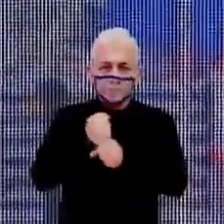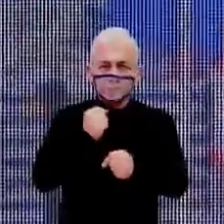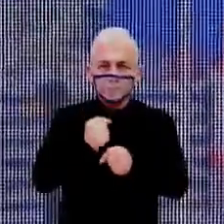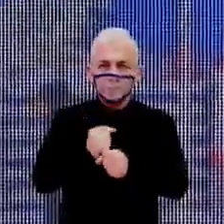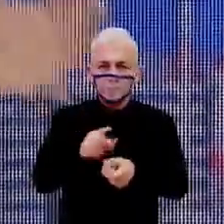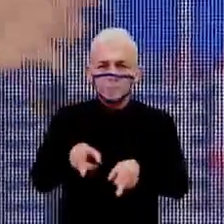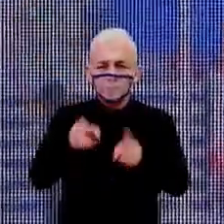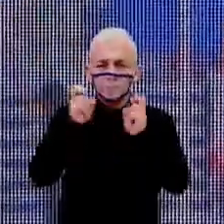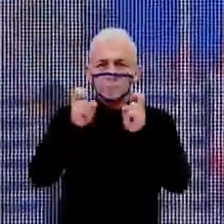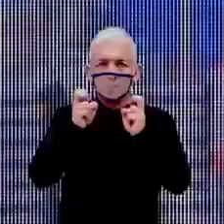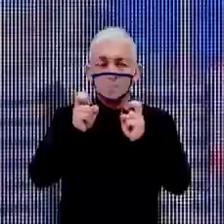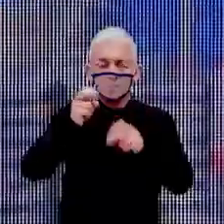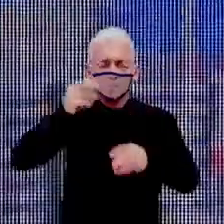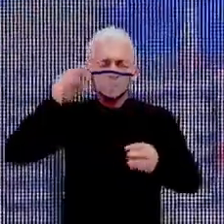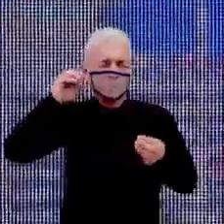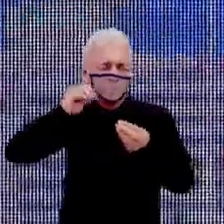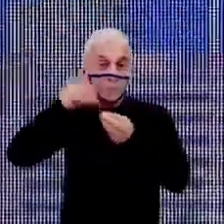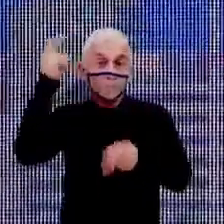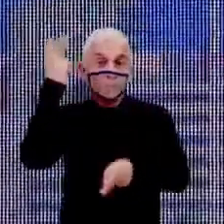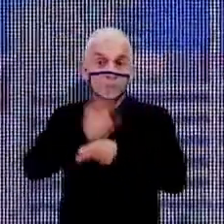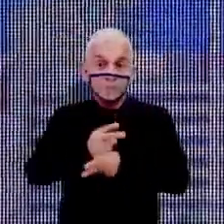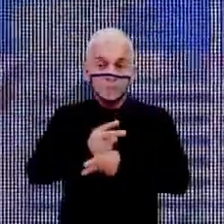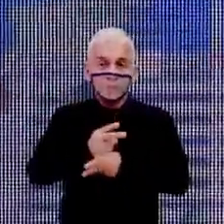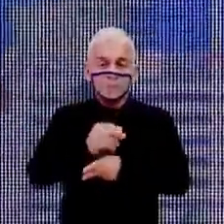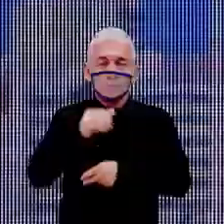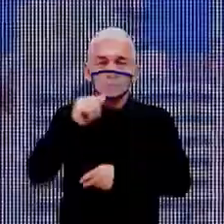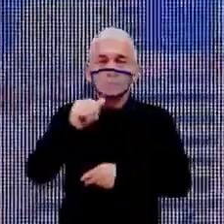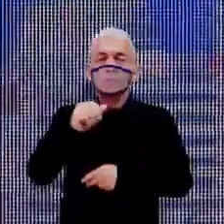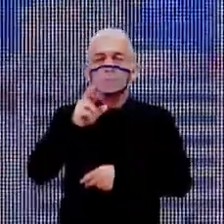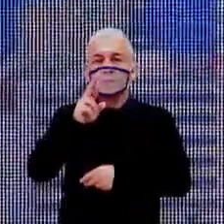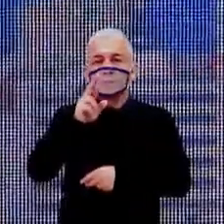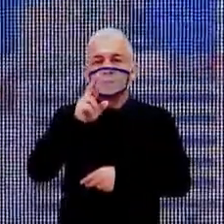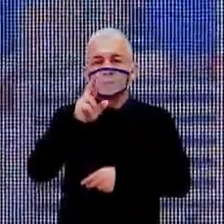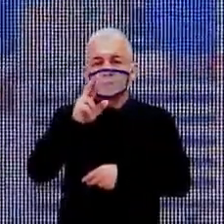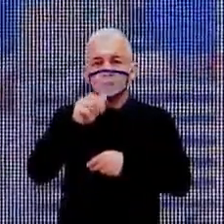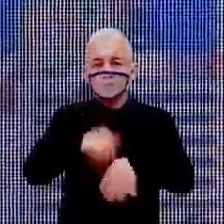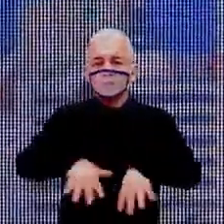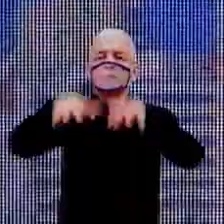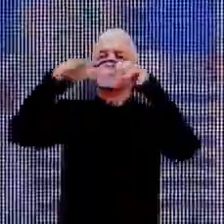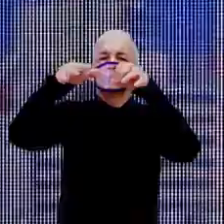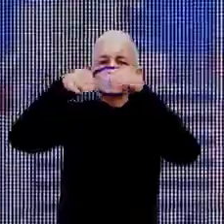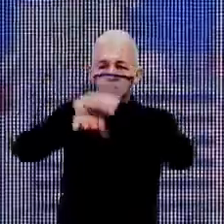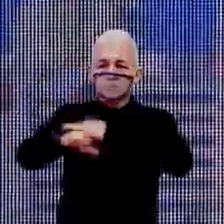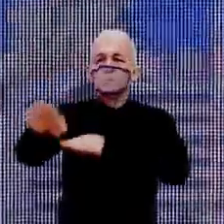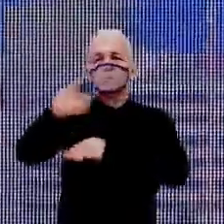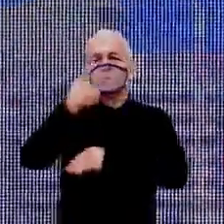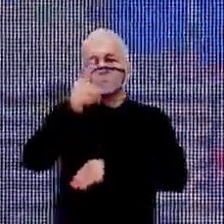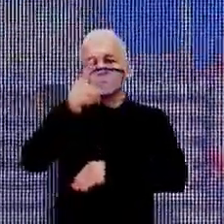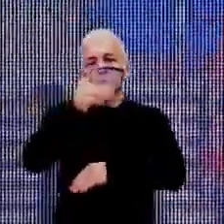los arroyos más peligrosos de la cuenca oriental. Han sido